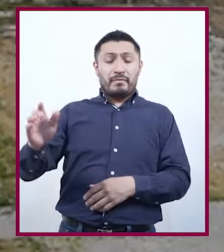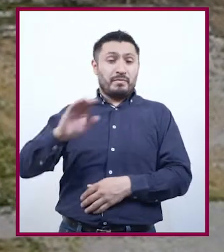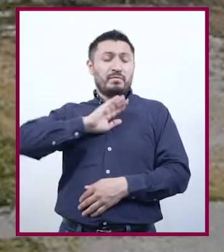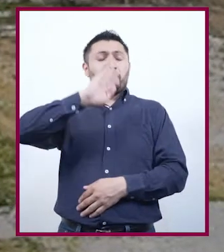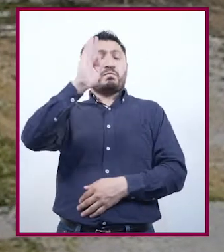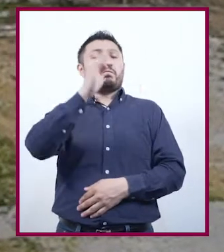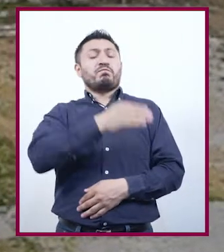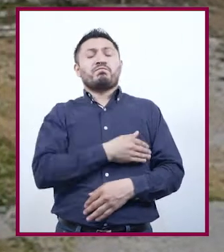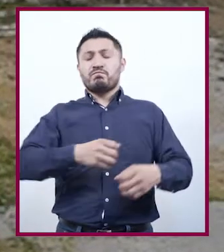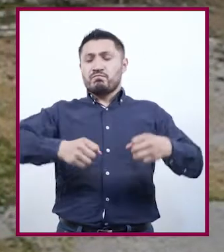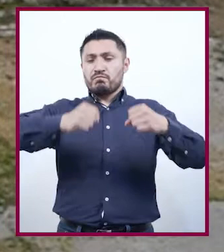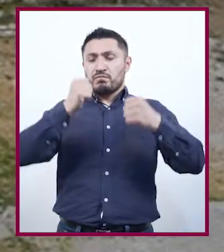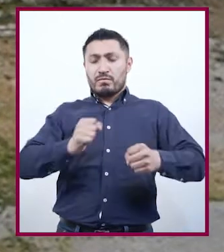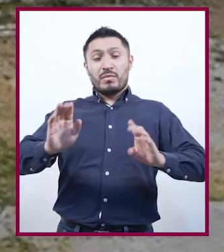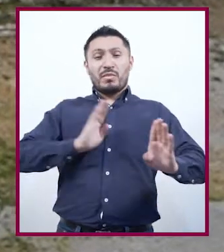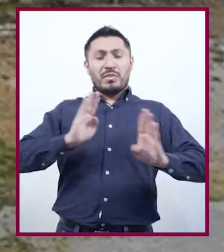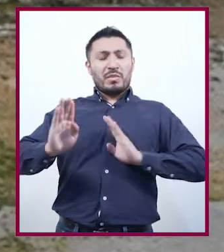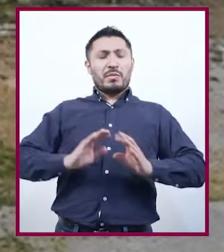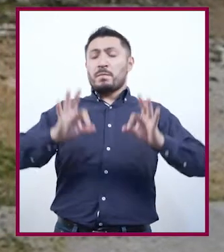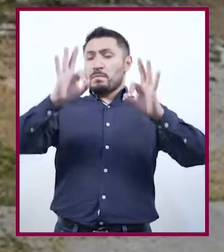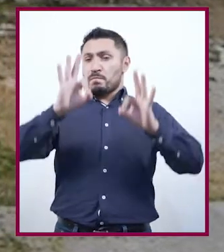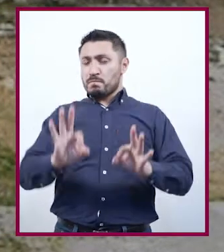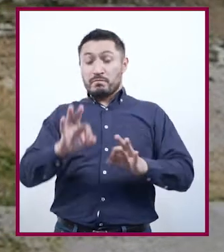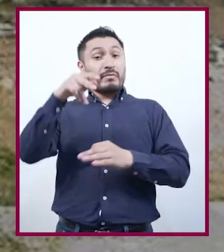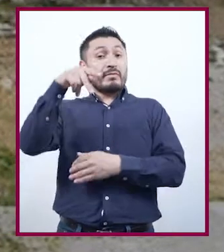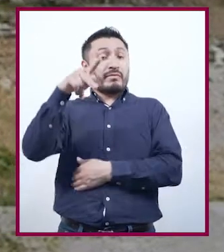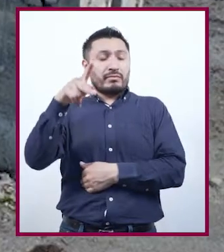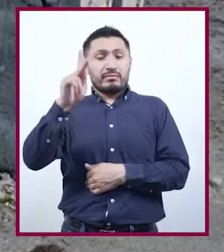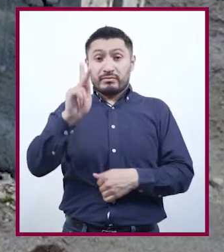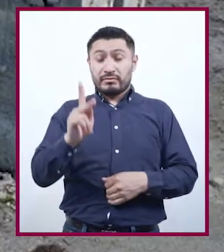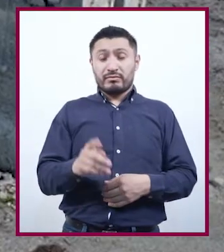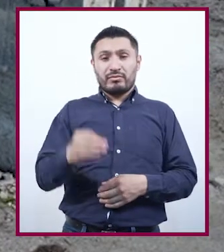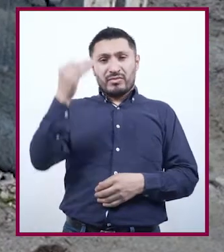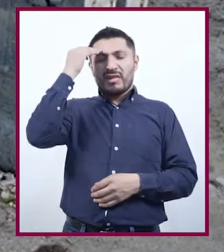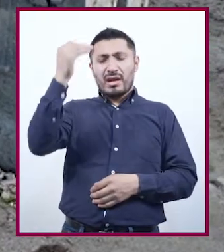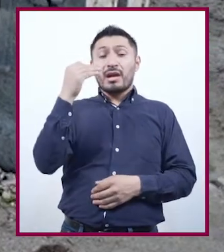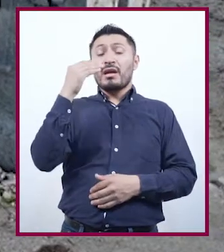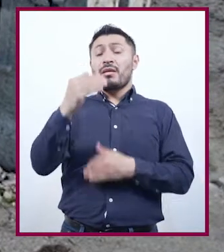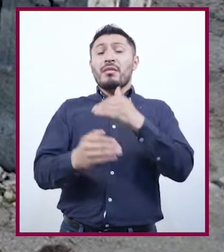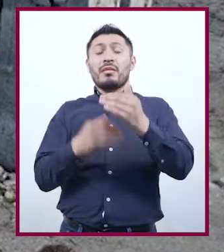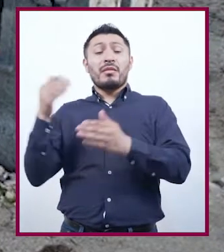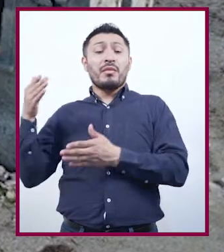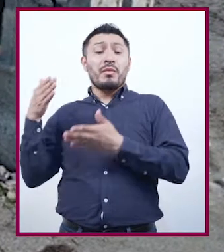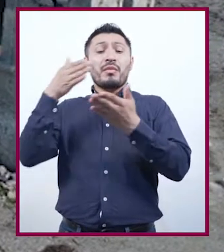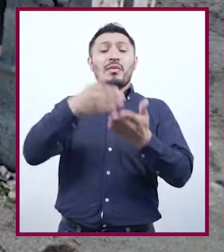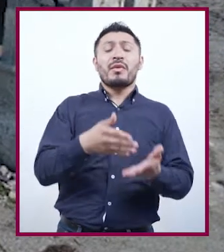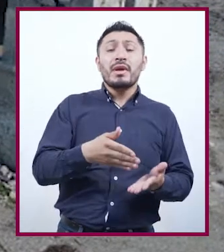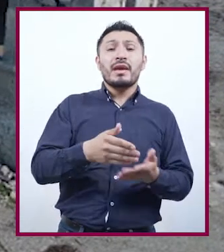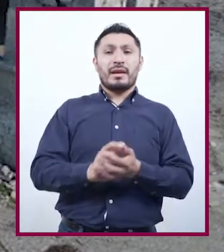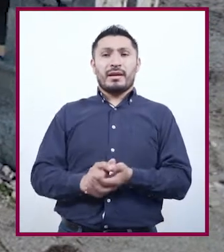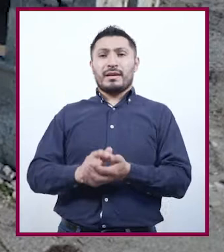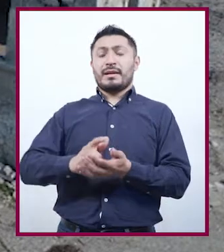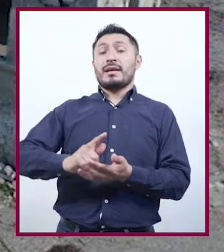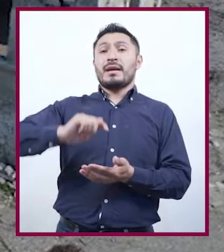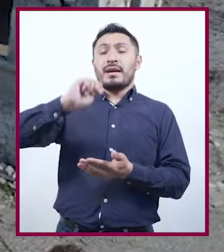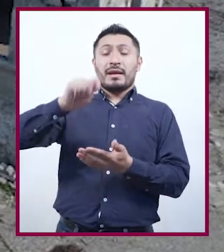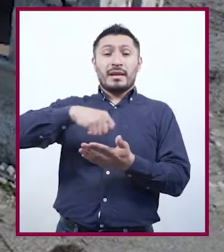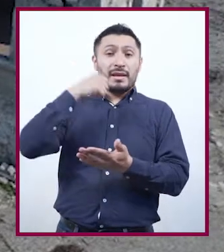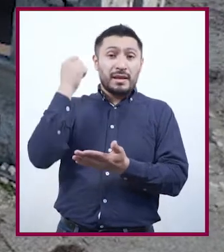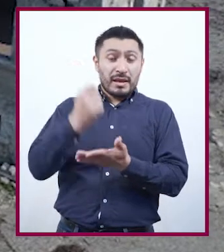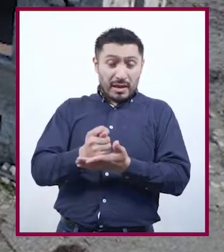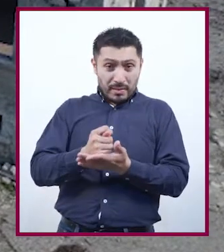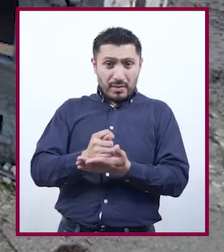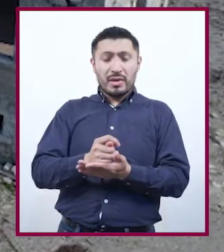la soberanía del país como un soldado más. Sin embargo, al poco tiempo de tocar suelo en Tamaulipas,